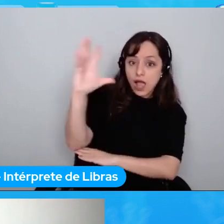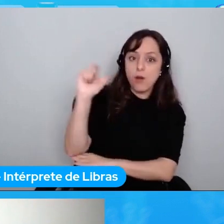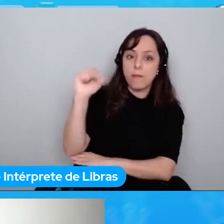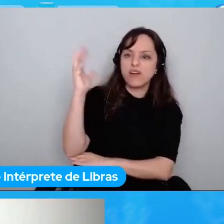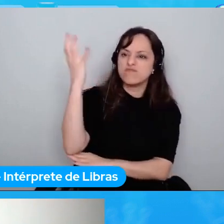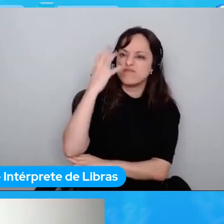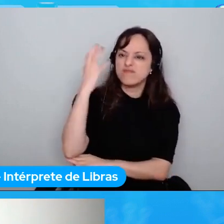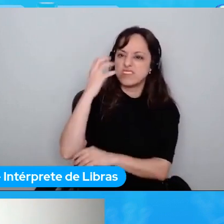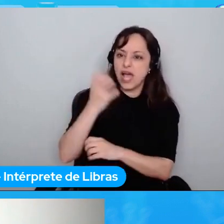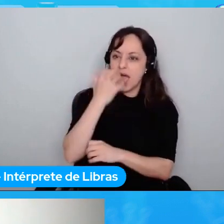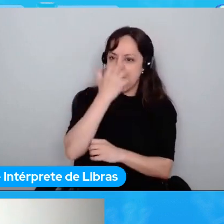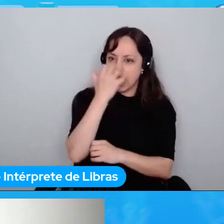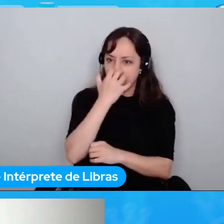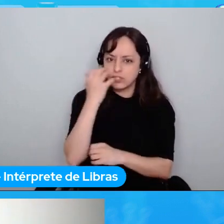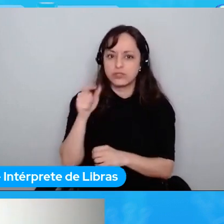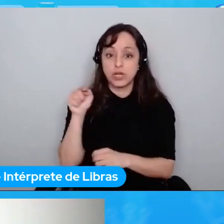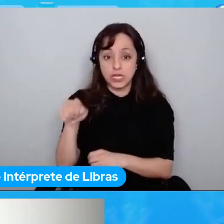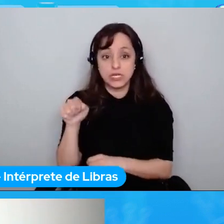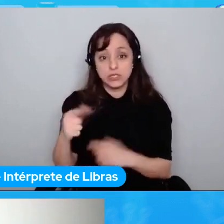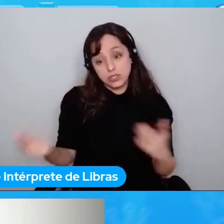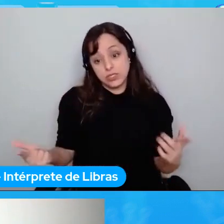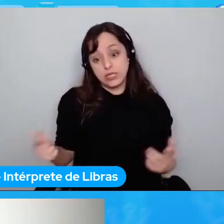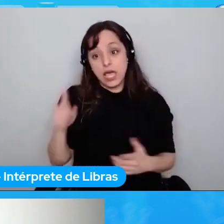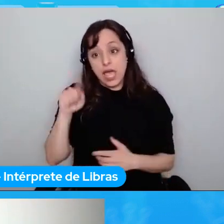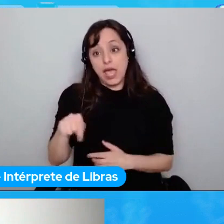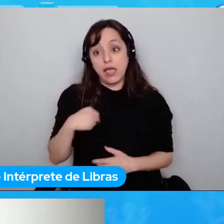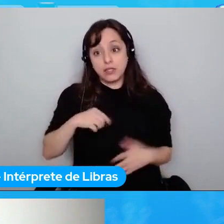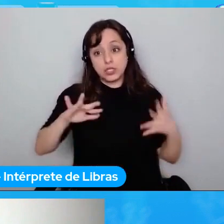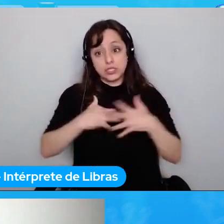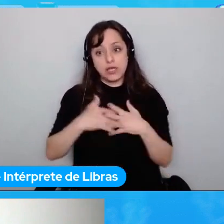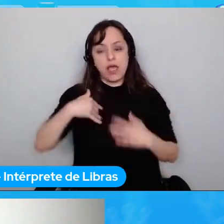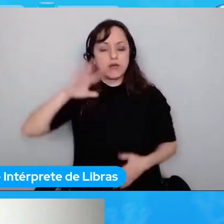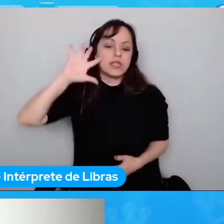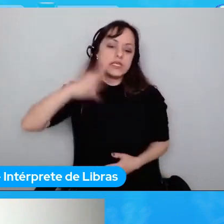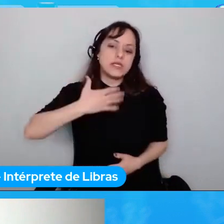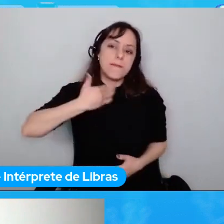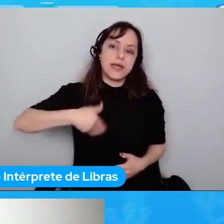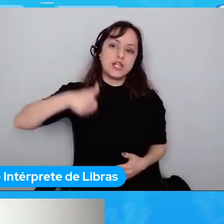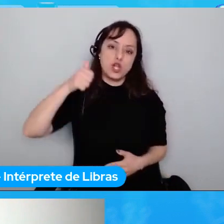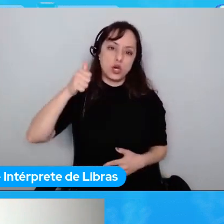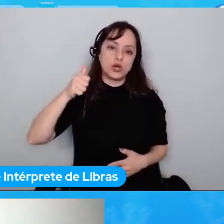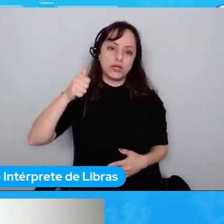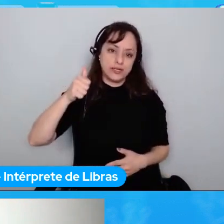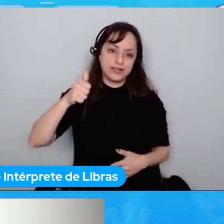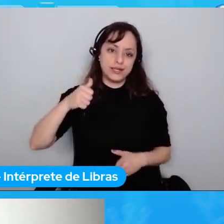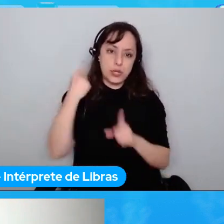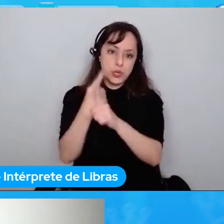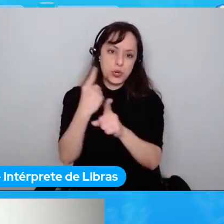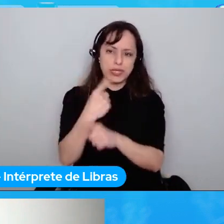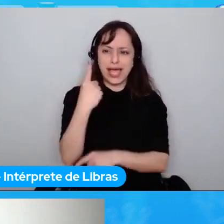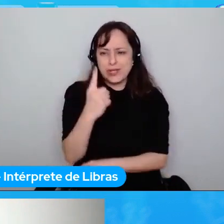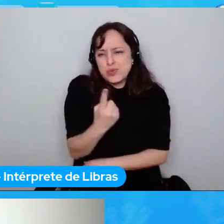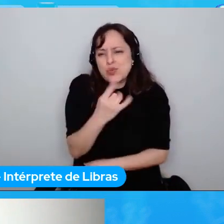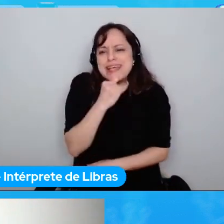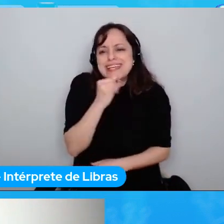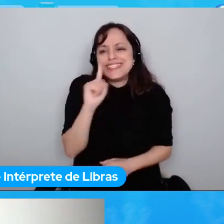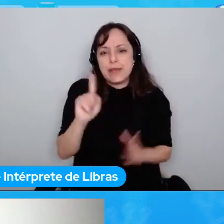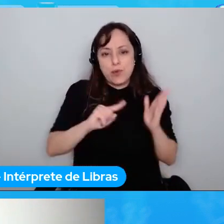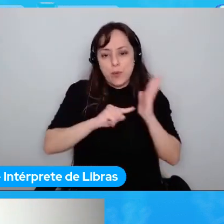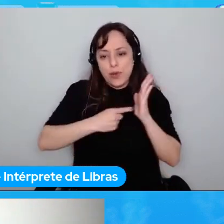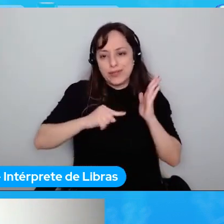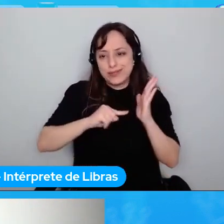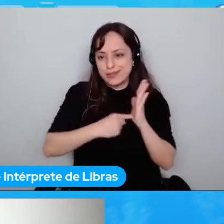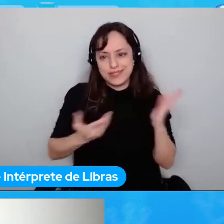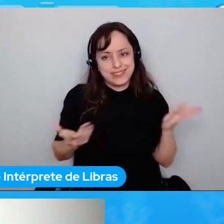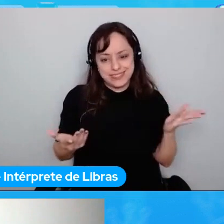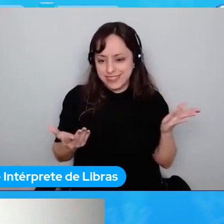alergia. Entonces eso, obviamente, como ciudadano, te permite tomar mejores decisiones. Entonces, ese es un caso, ¿no? En Ecuador todavía no tenemos